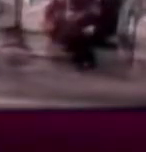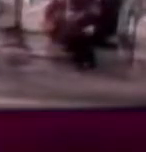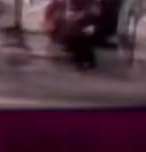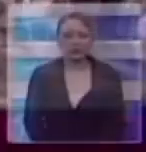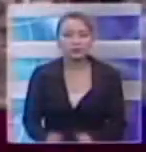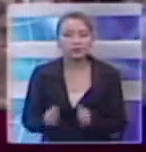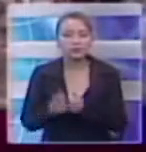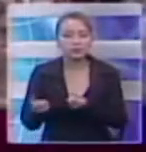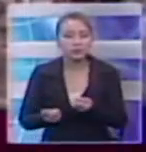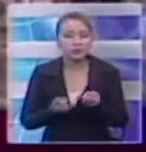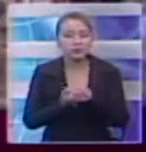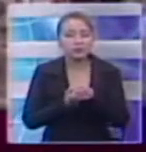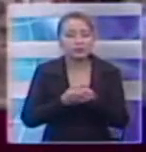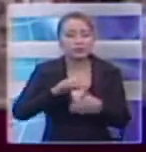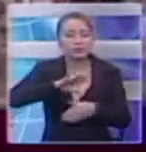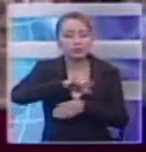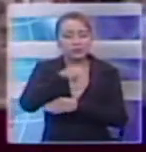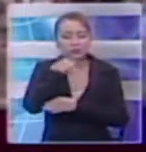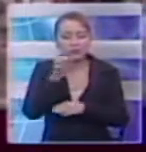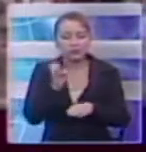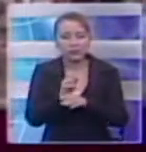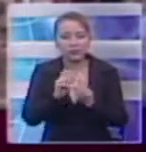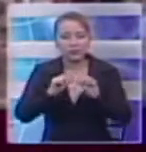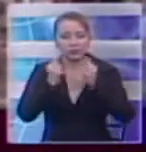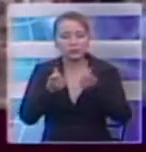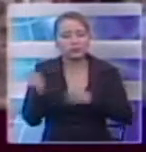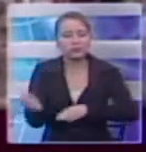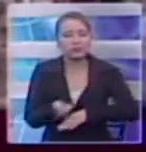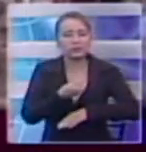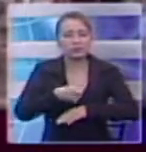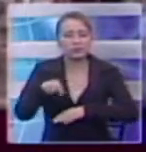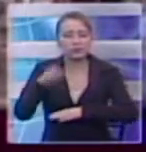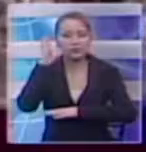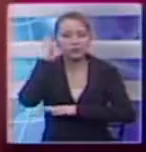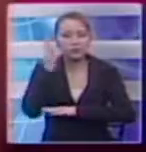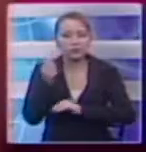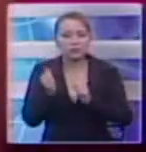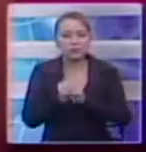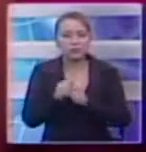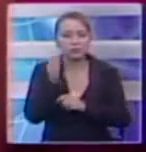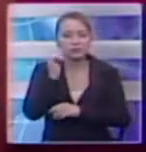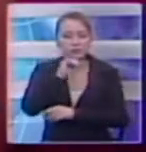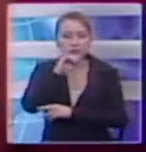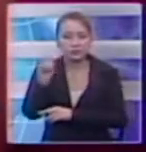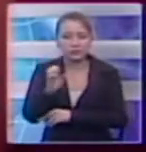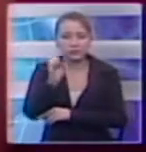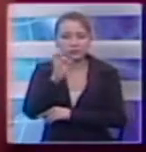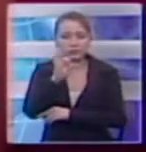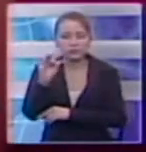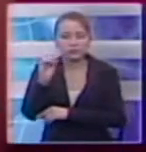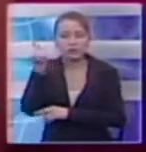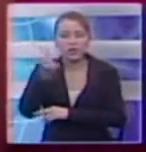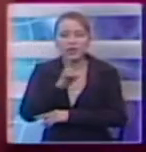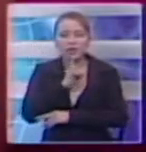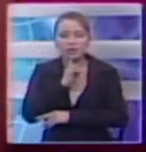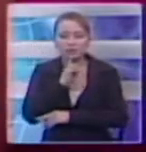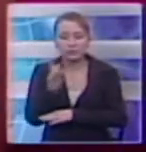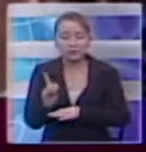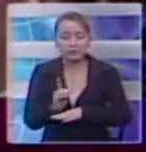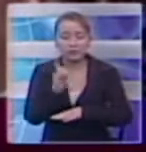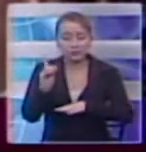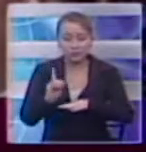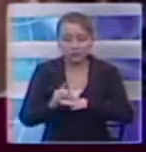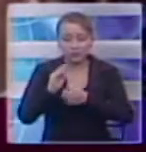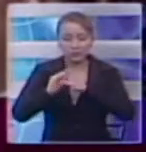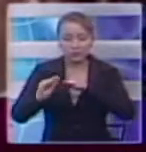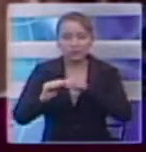Con el apoyo de la Embajada Norteamericana en Ecuador, la Orquesta Sinfónica de Cuenca, bajo la batuta del maestro Jeffrey Shandoken de Estados Unidos, director invitado,